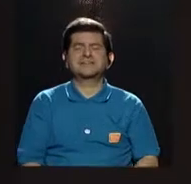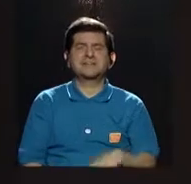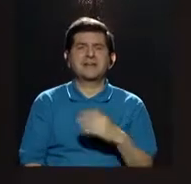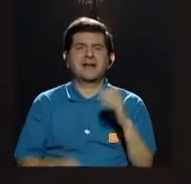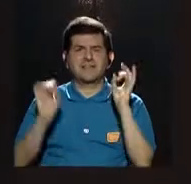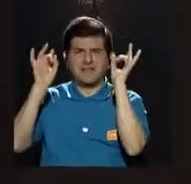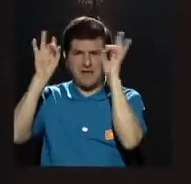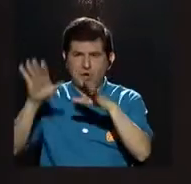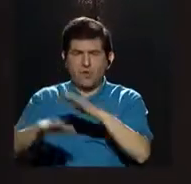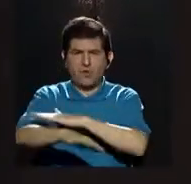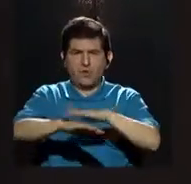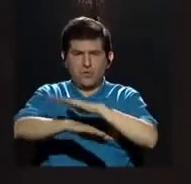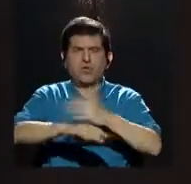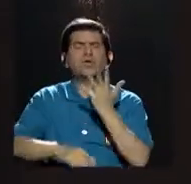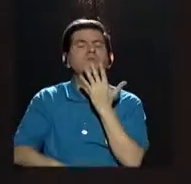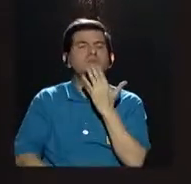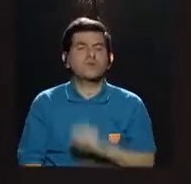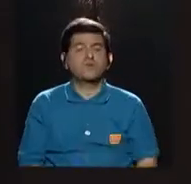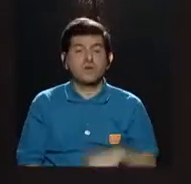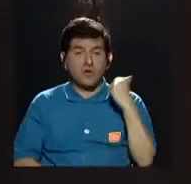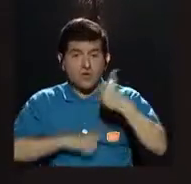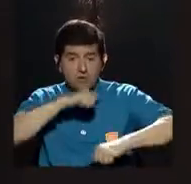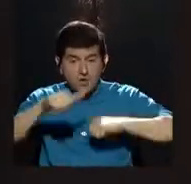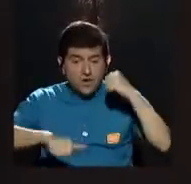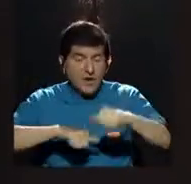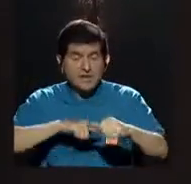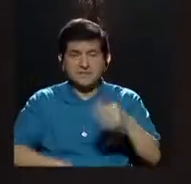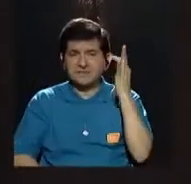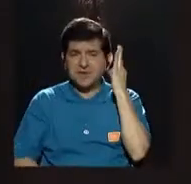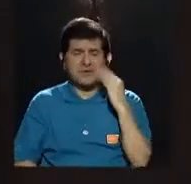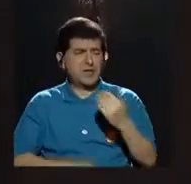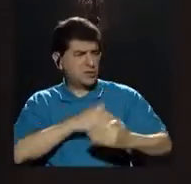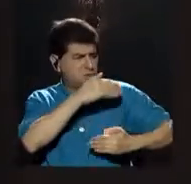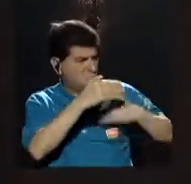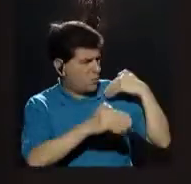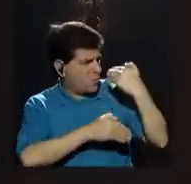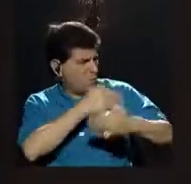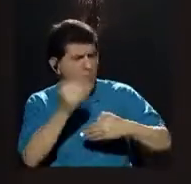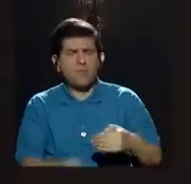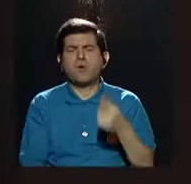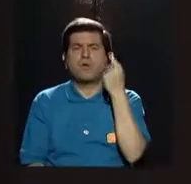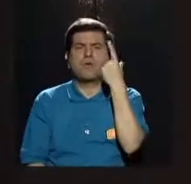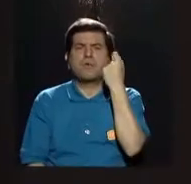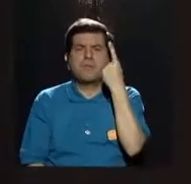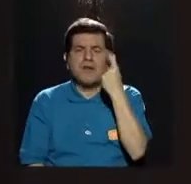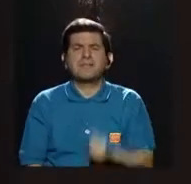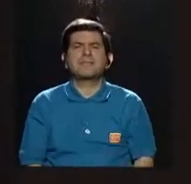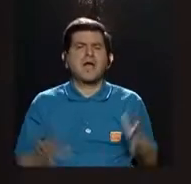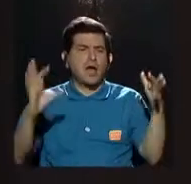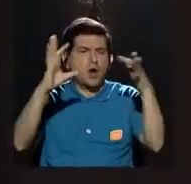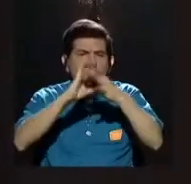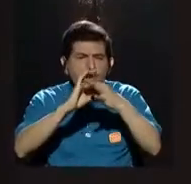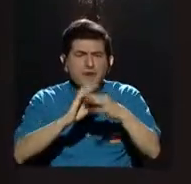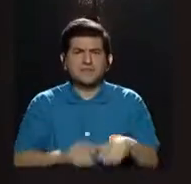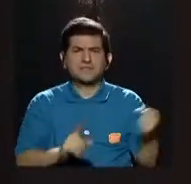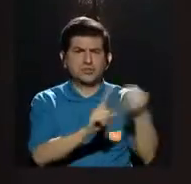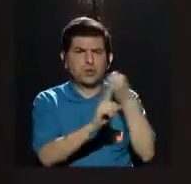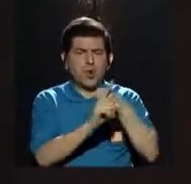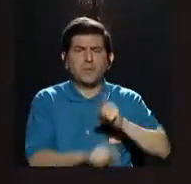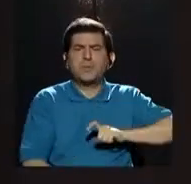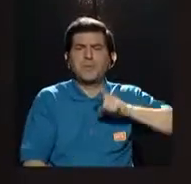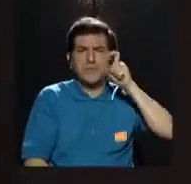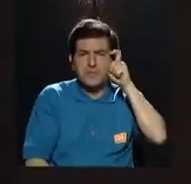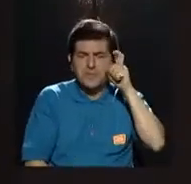sino el feminismo evolucionativo que reconoce la interconexión entre la violencia de